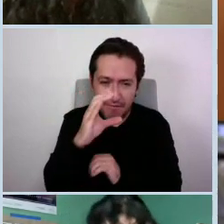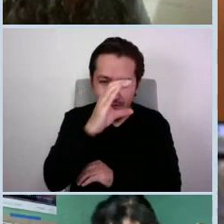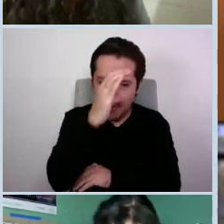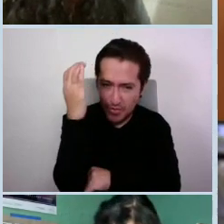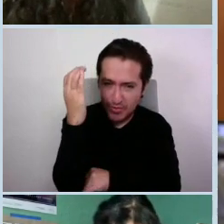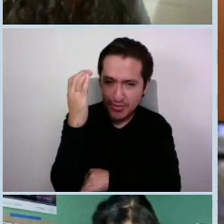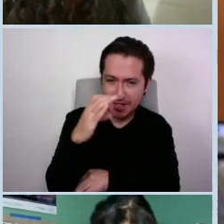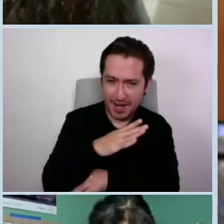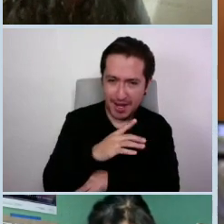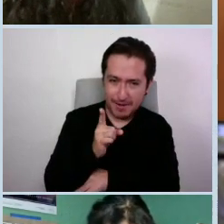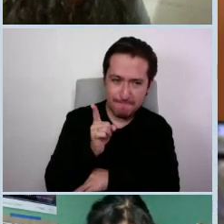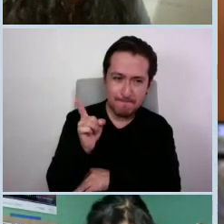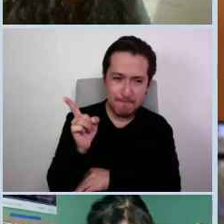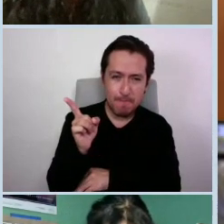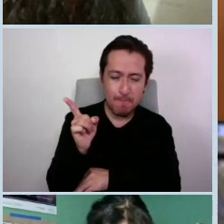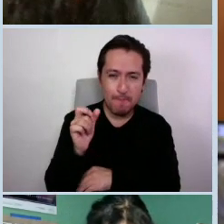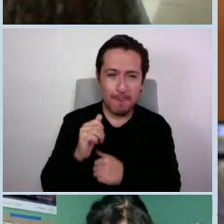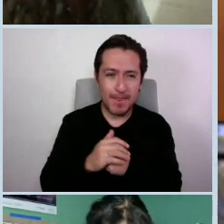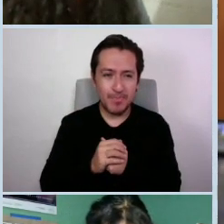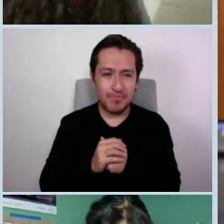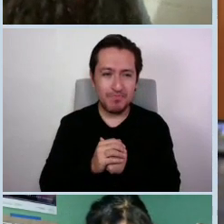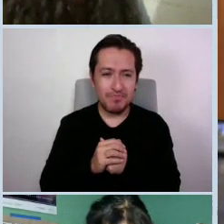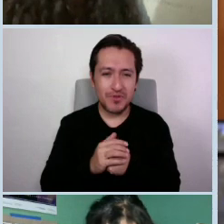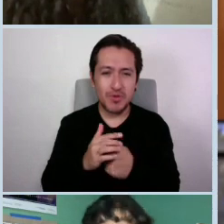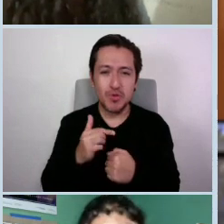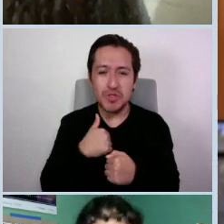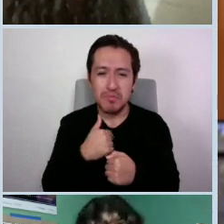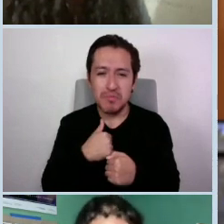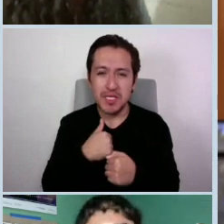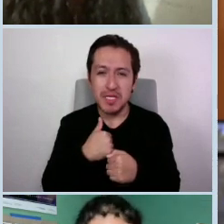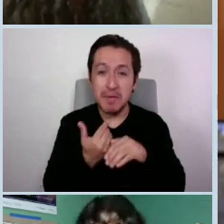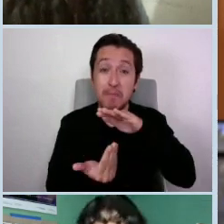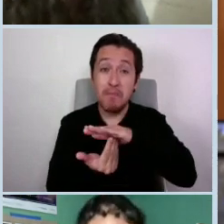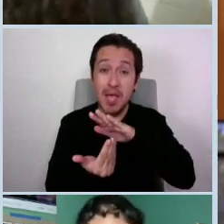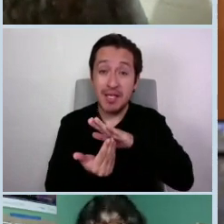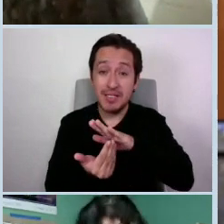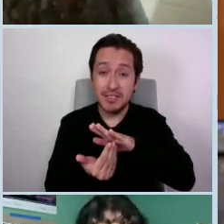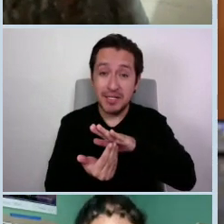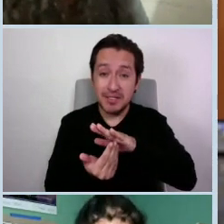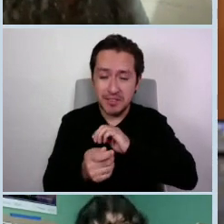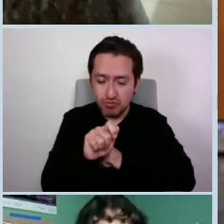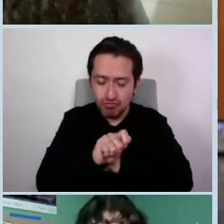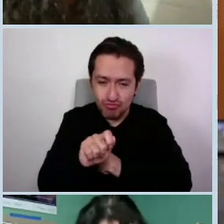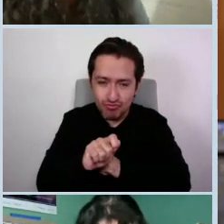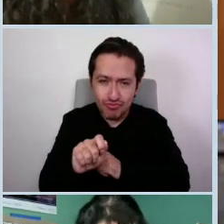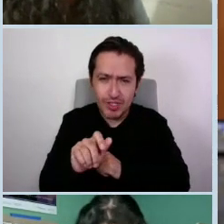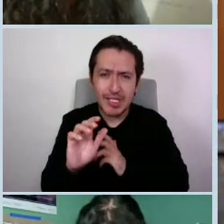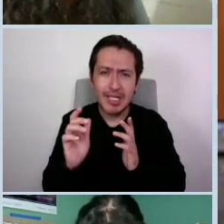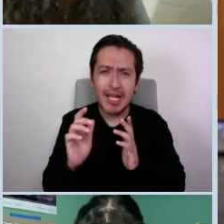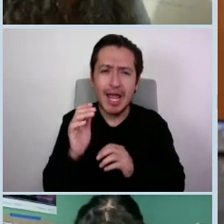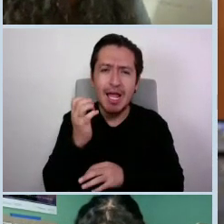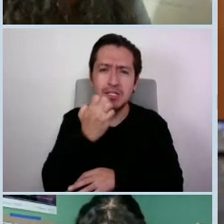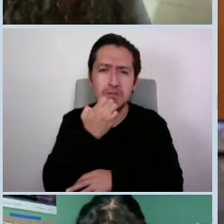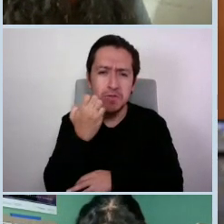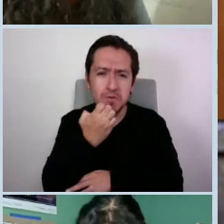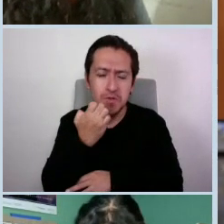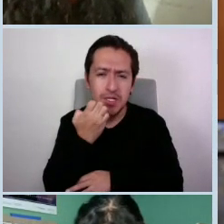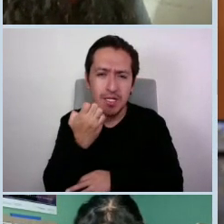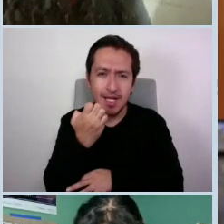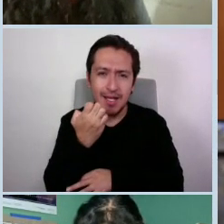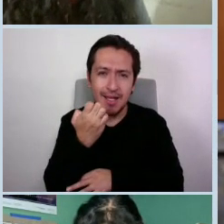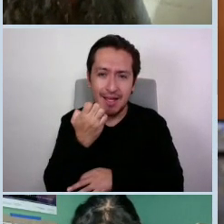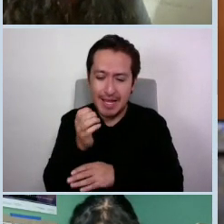momentos Este son de mi escritorio de lo que fue la facultad pre toma prepandemia